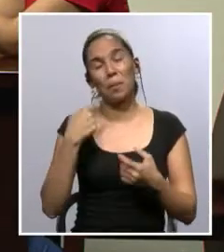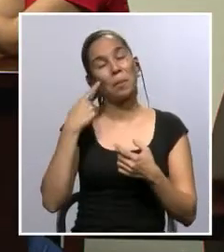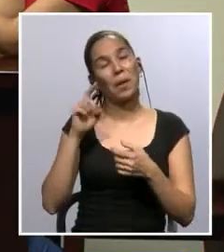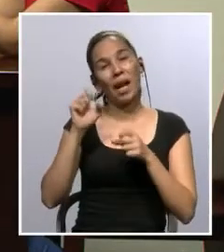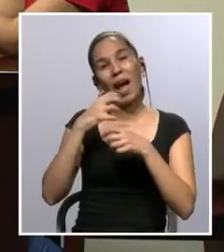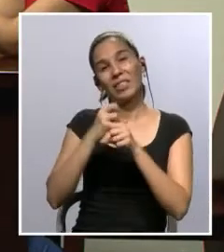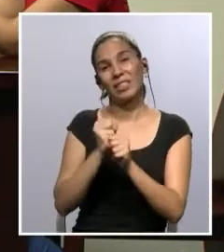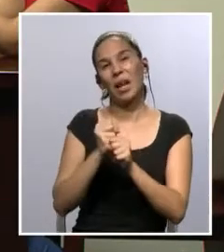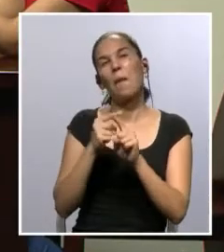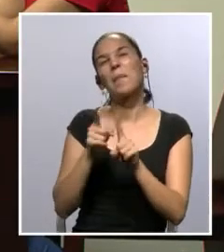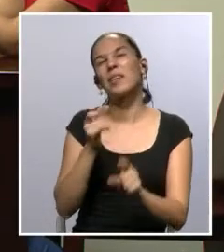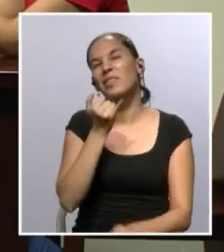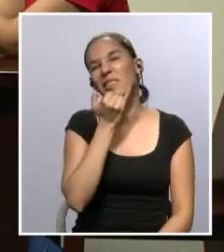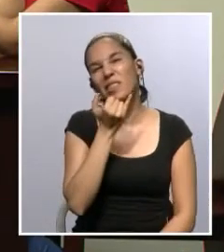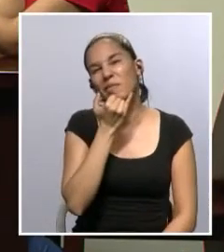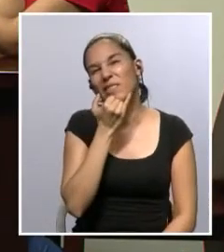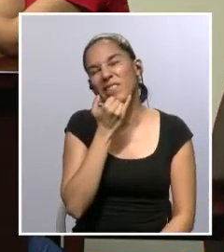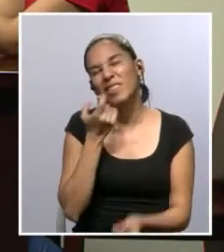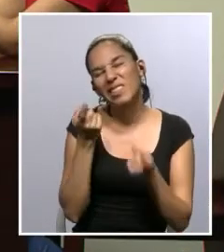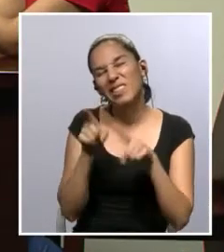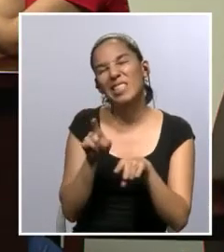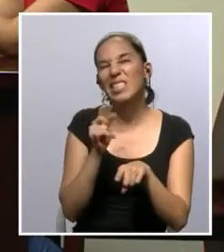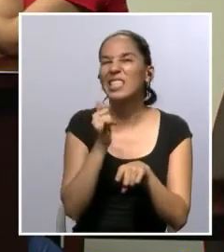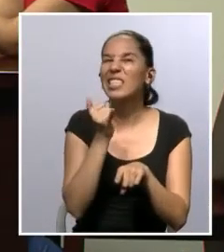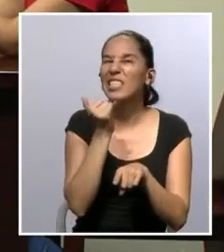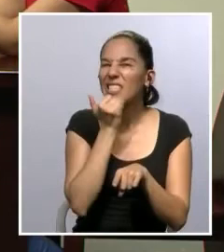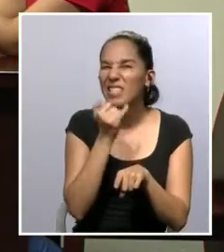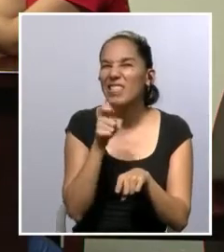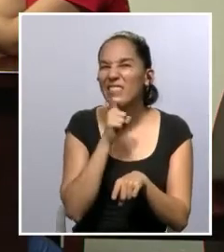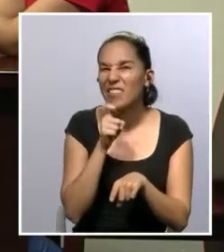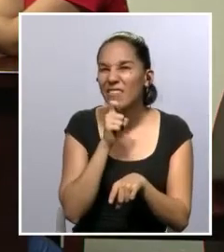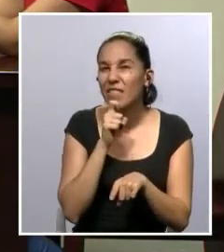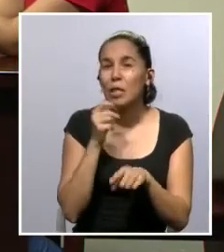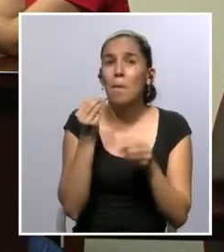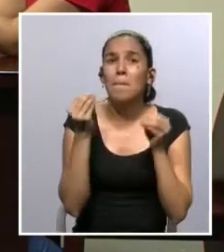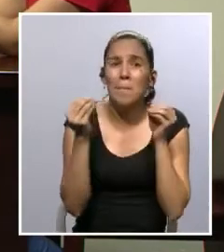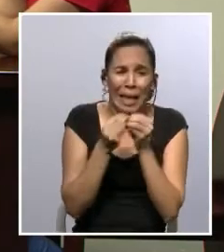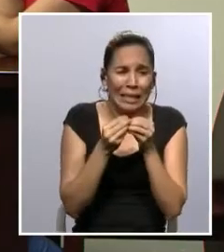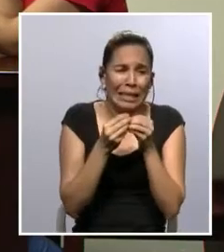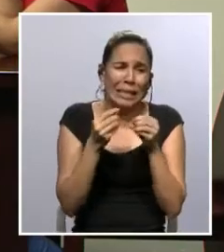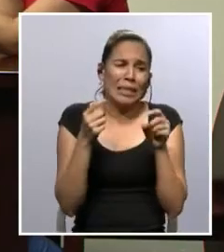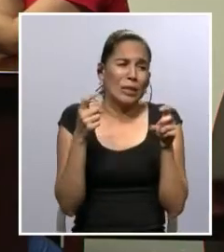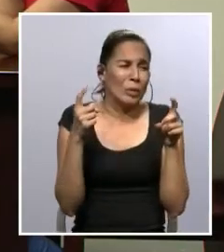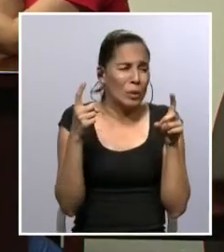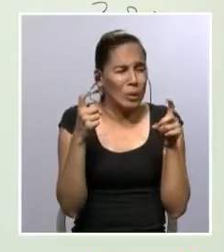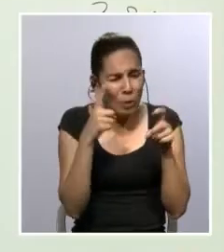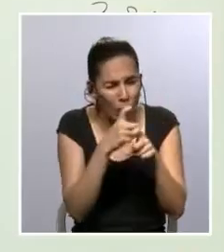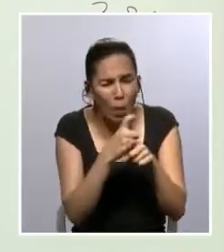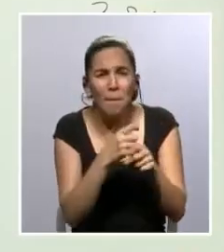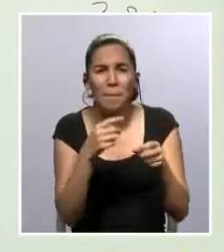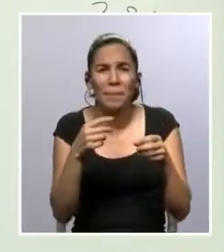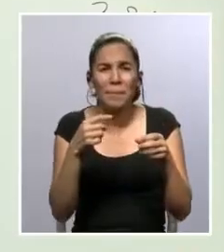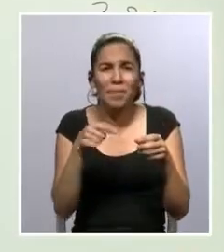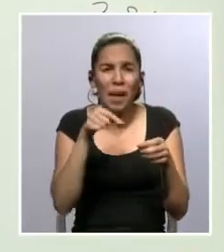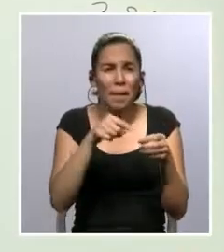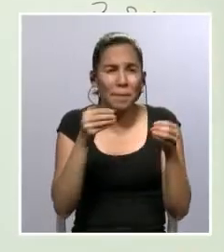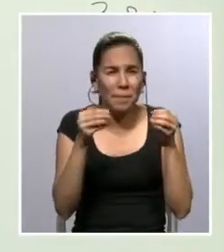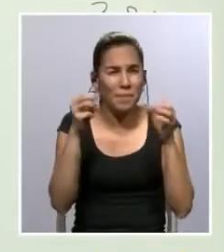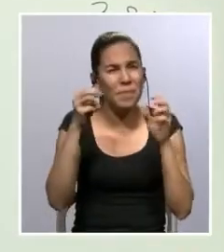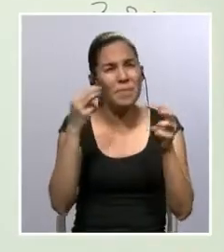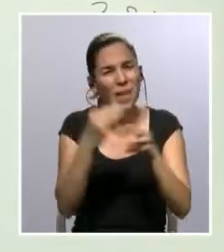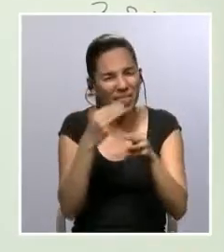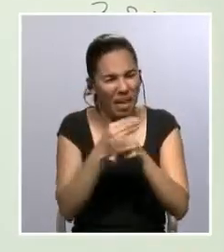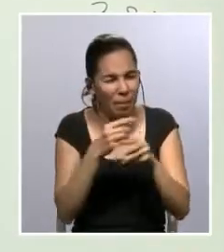lo que ocurriría sería difícil. Habría que hacer mucho cálculo matemático para ver si es físicamente posible. Aquí yo estoy nada